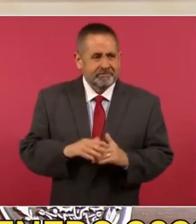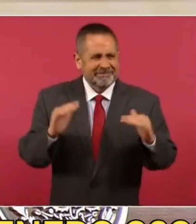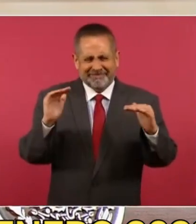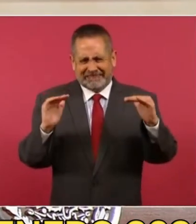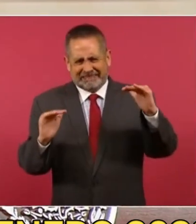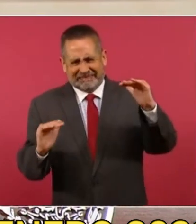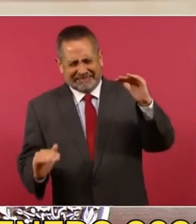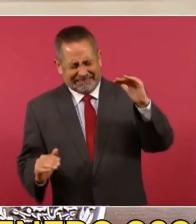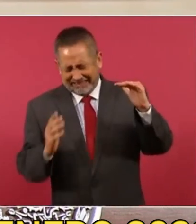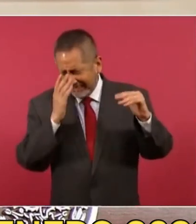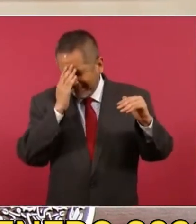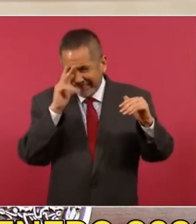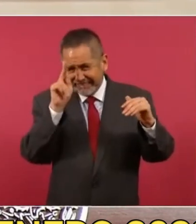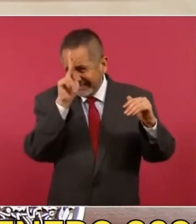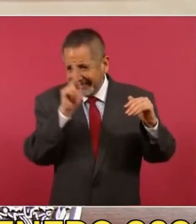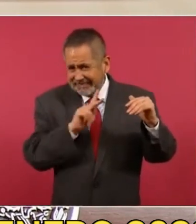desigualdad